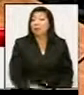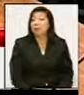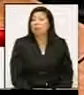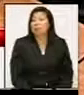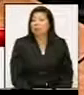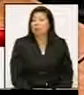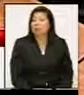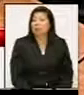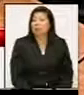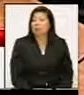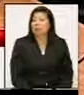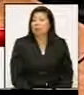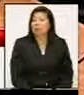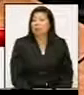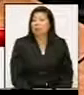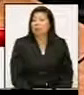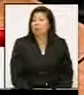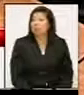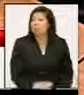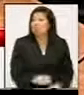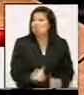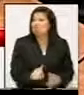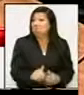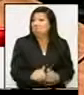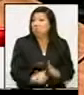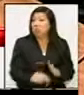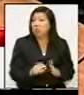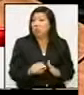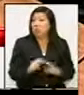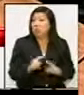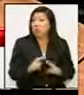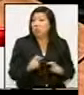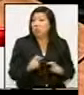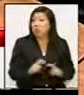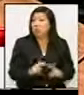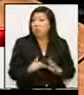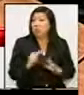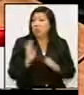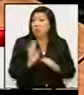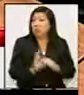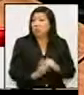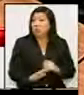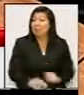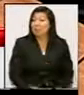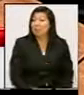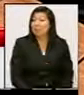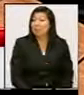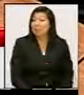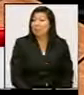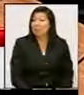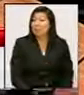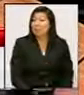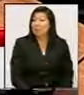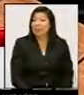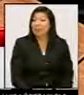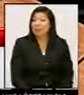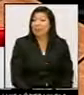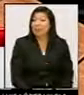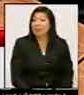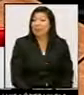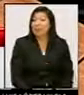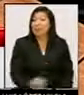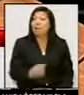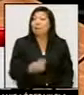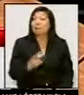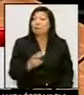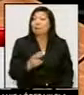PEA, lo cual le da otro panorama de análisis. Y eso hablando del nivel nacional. Si nosotros hacemos la relación para